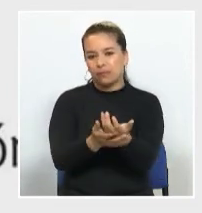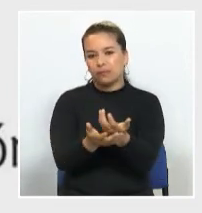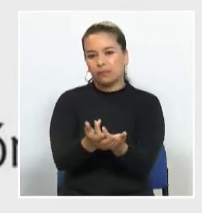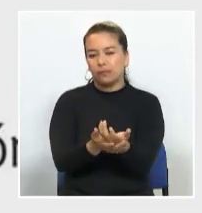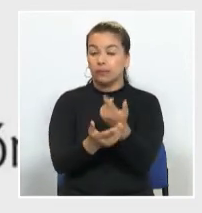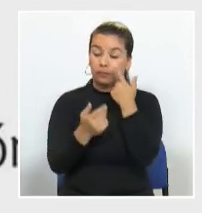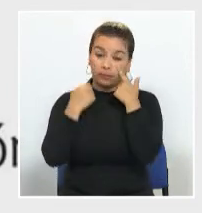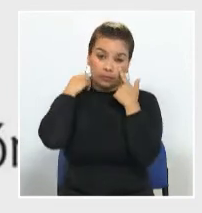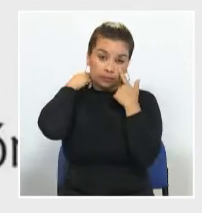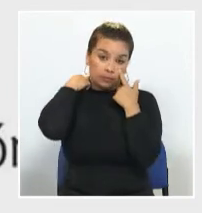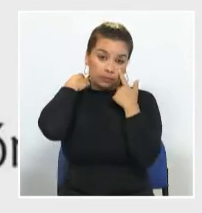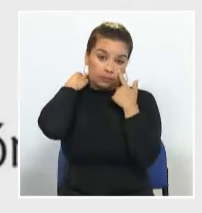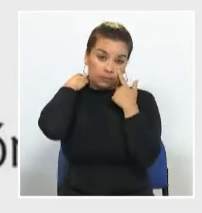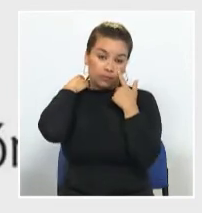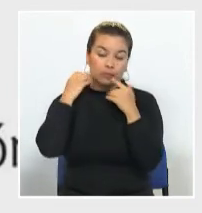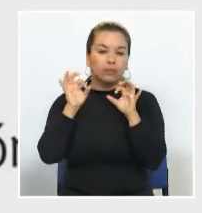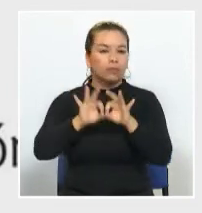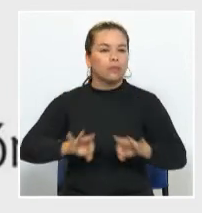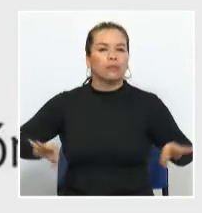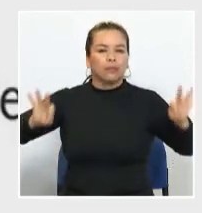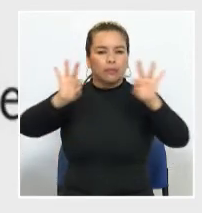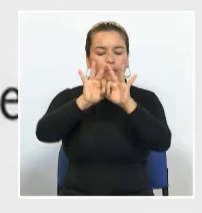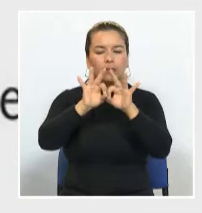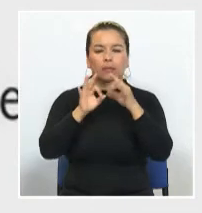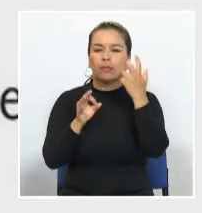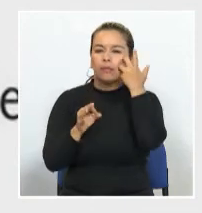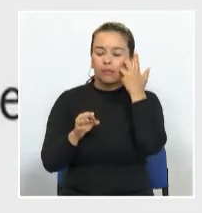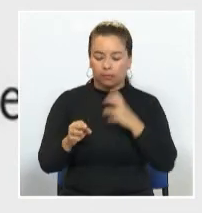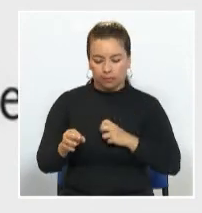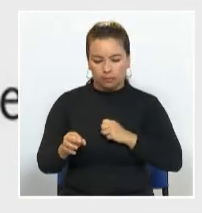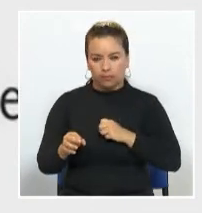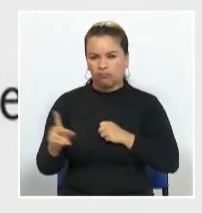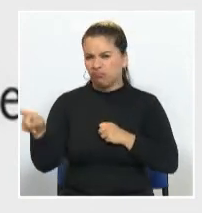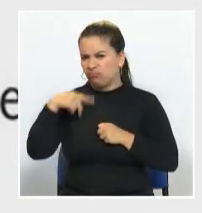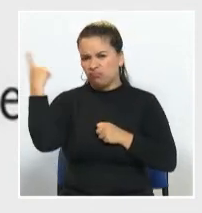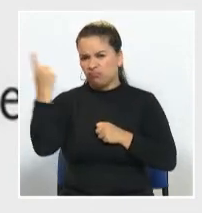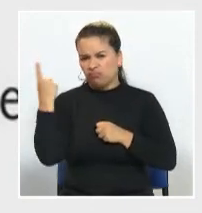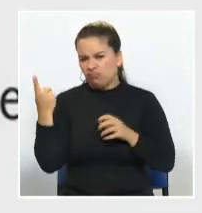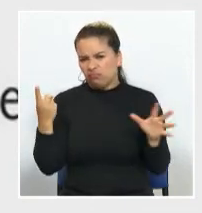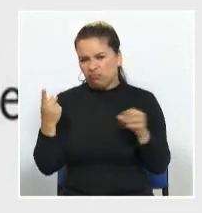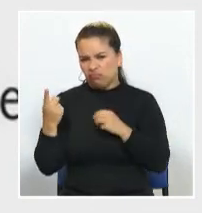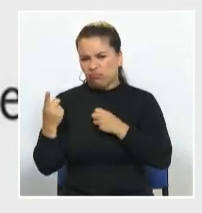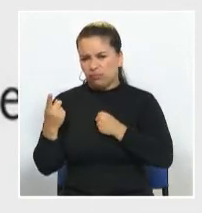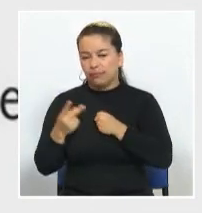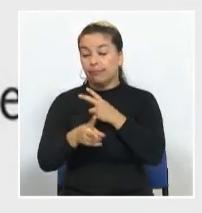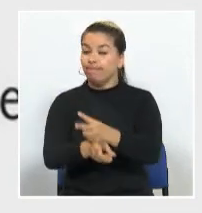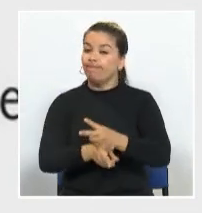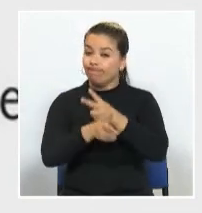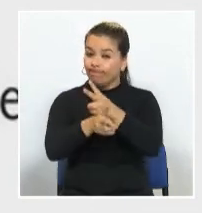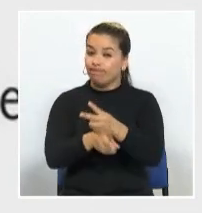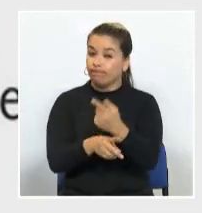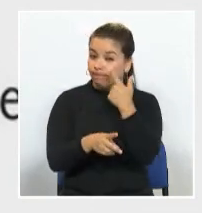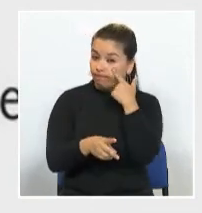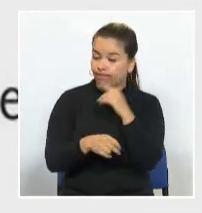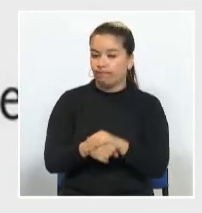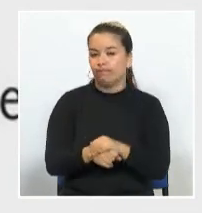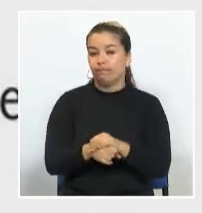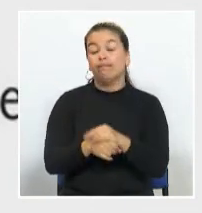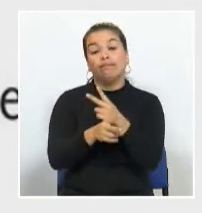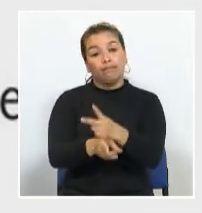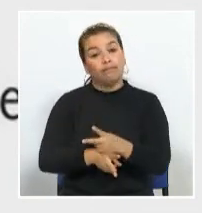importante en las enfermedades del corazón y en general en todas las enfermedades es la prevención. Y la prevención se